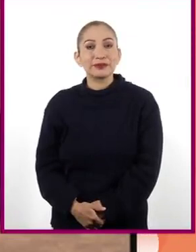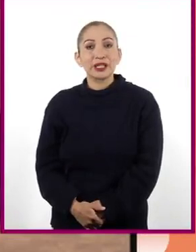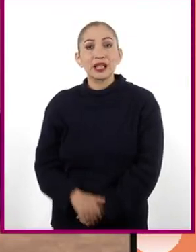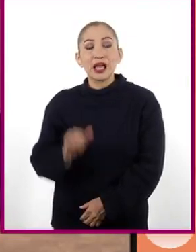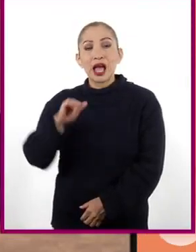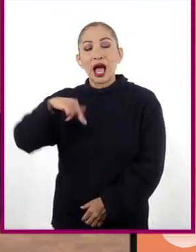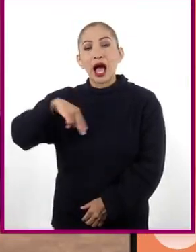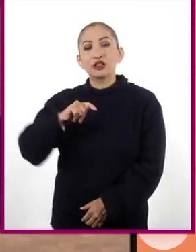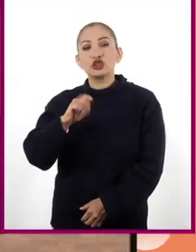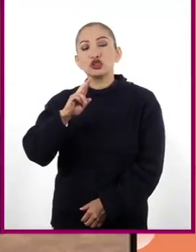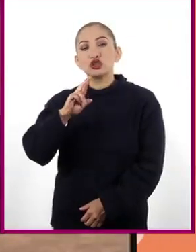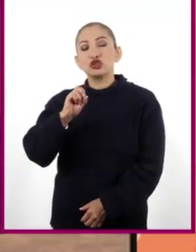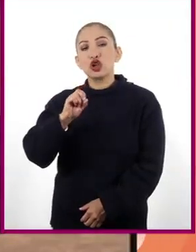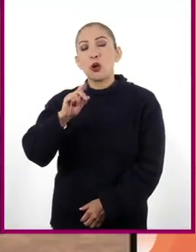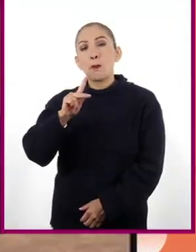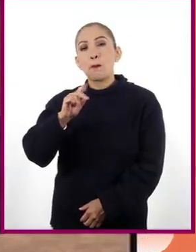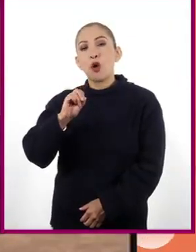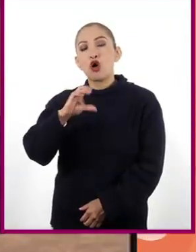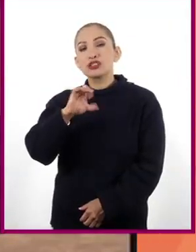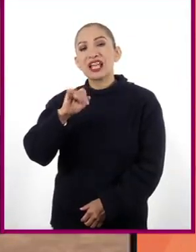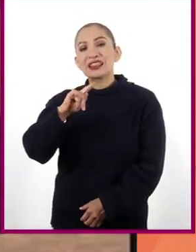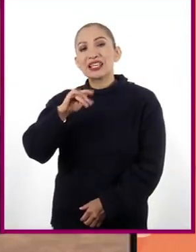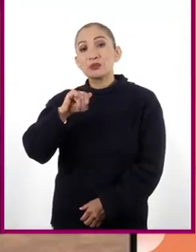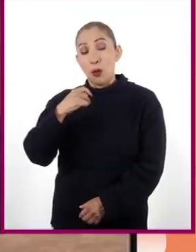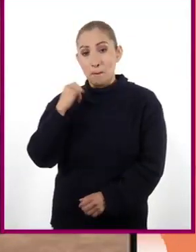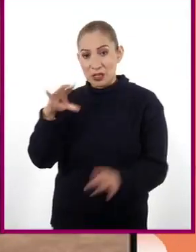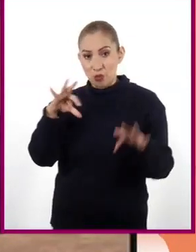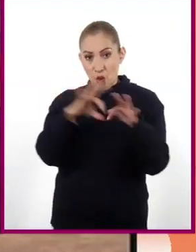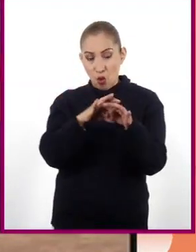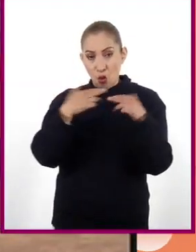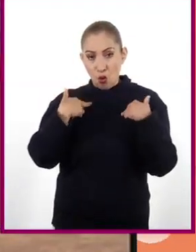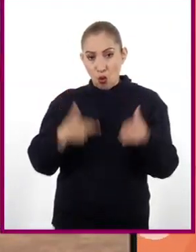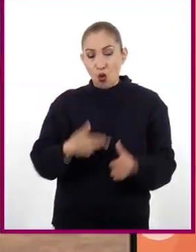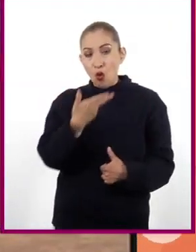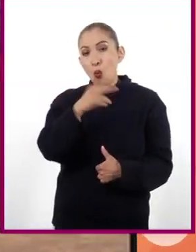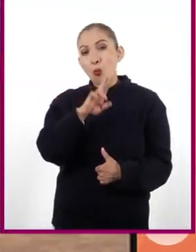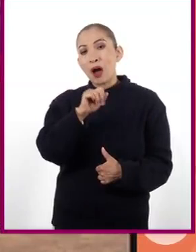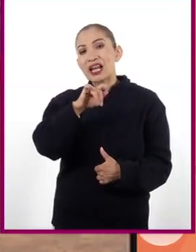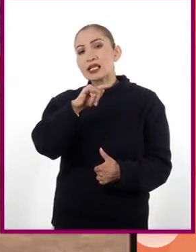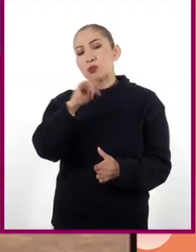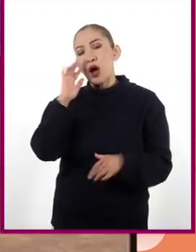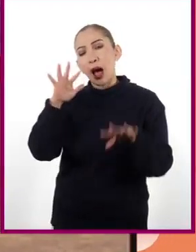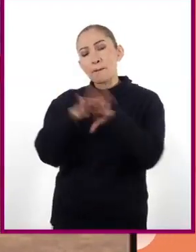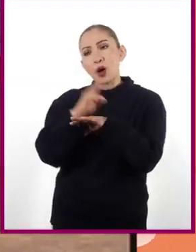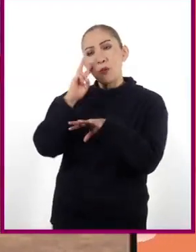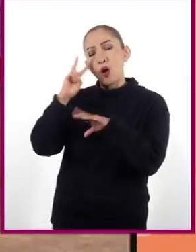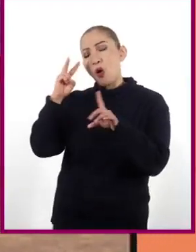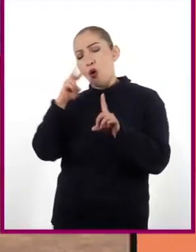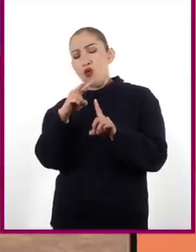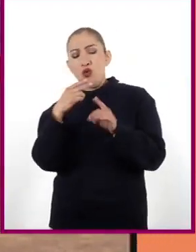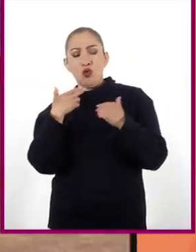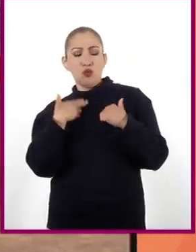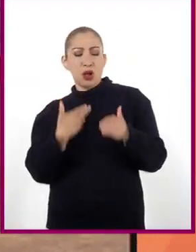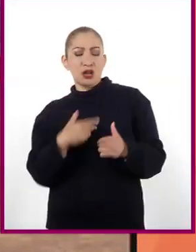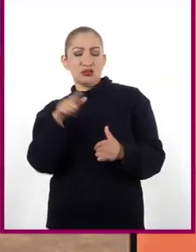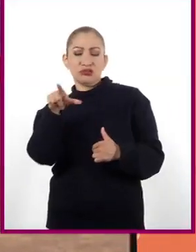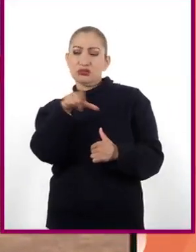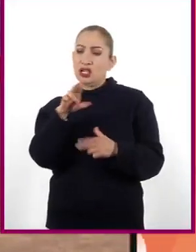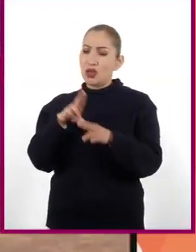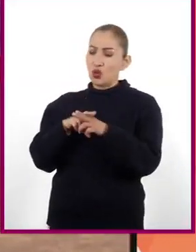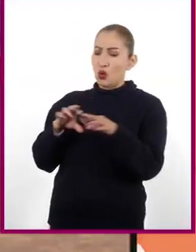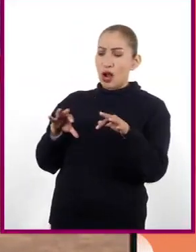El antropocentrismo, parte fundamental del humanismo, fue cambiando la manera de ver al hombre frente a la